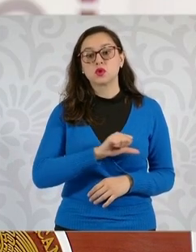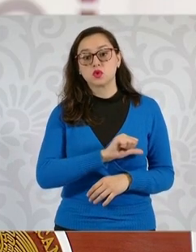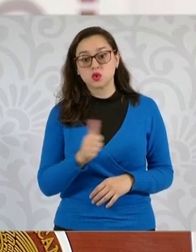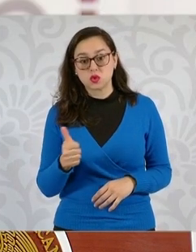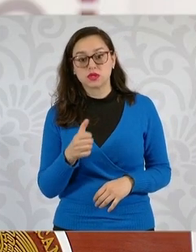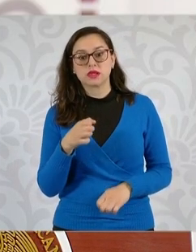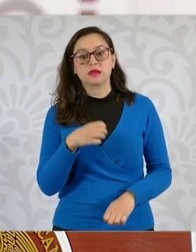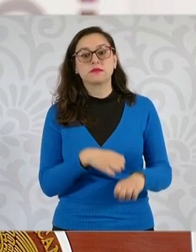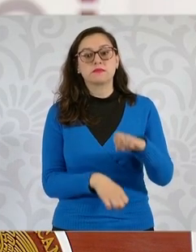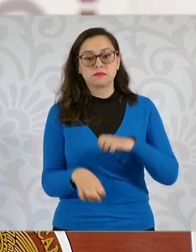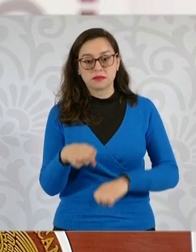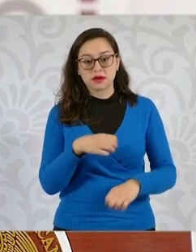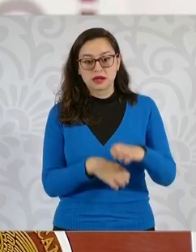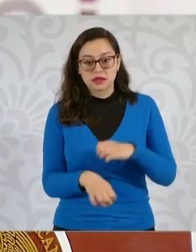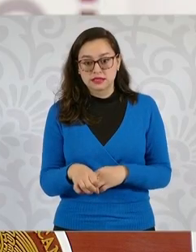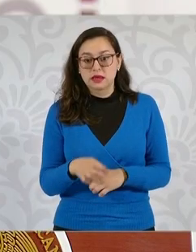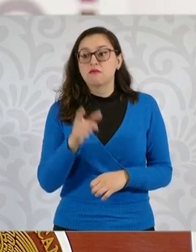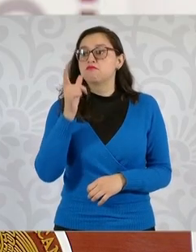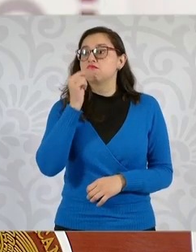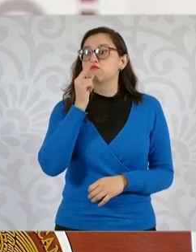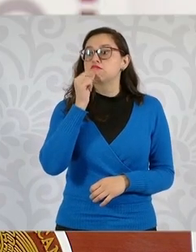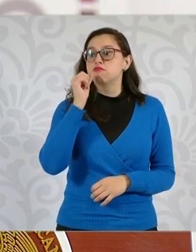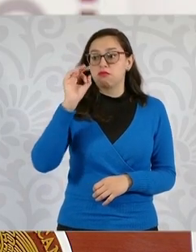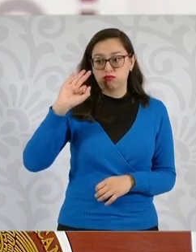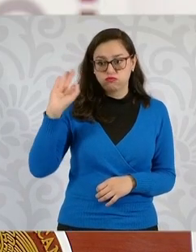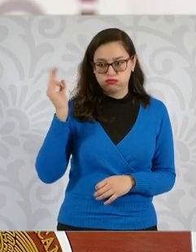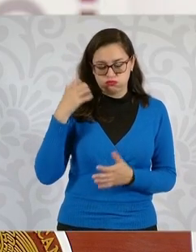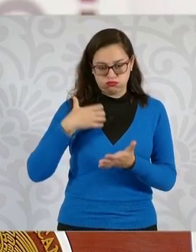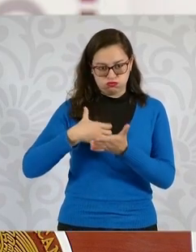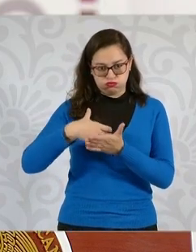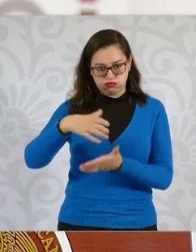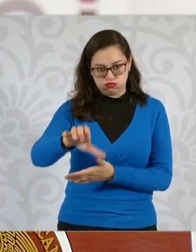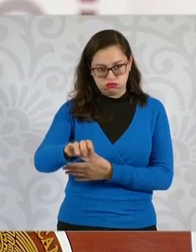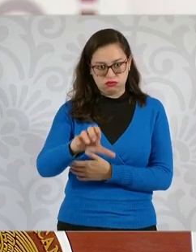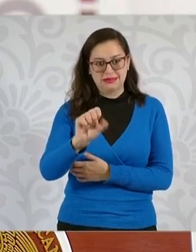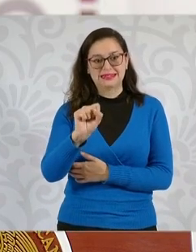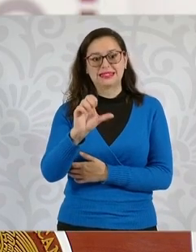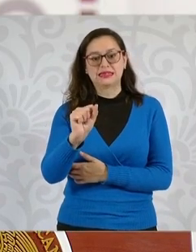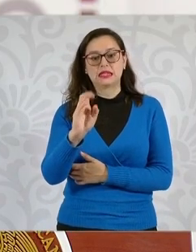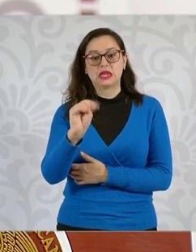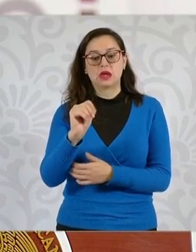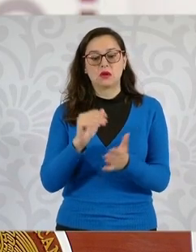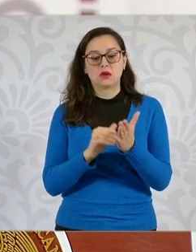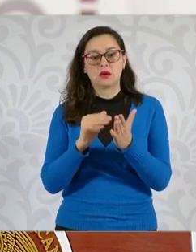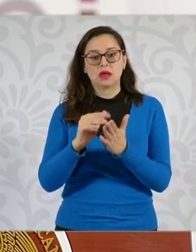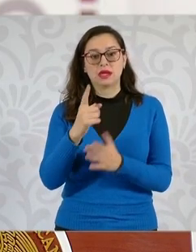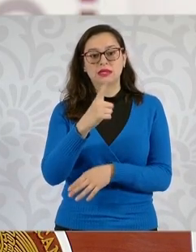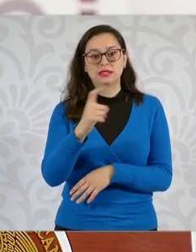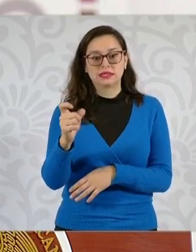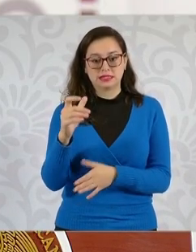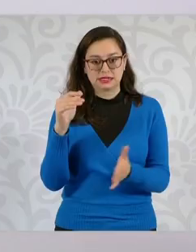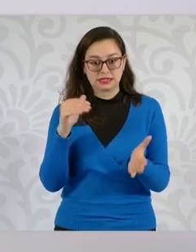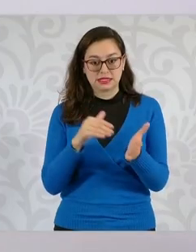recibió de la Policía Federal 69 millones 100 mil